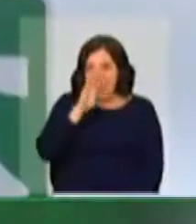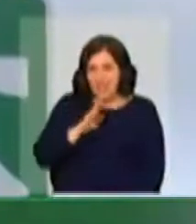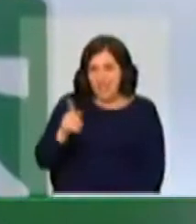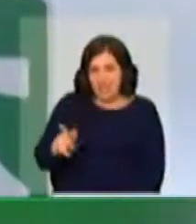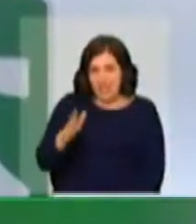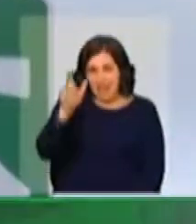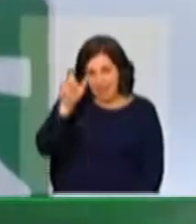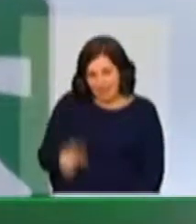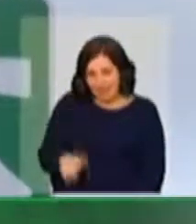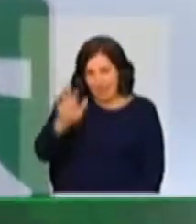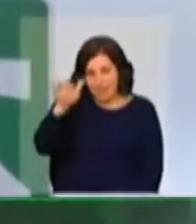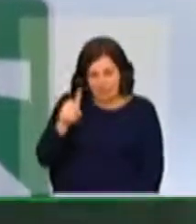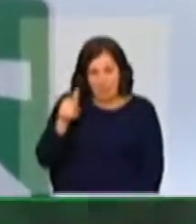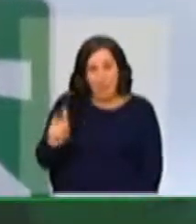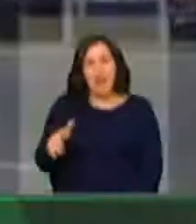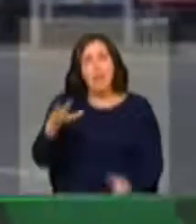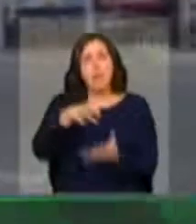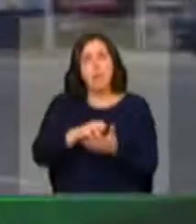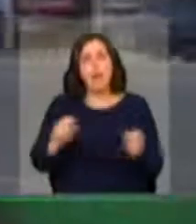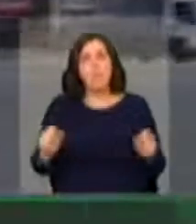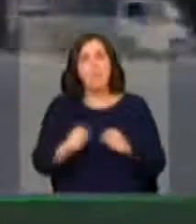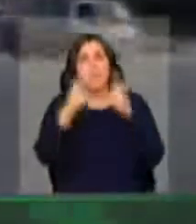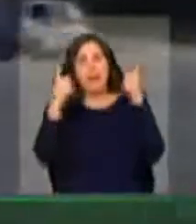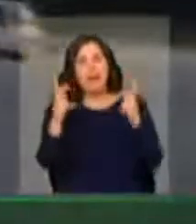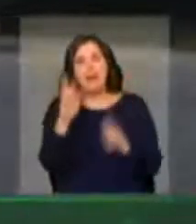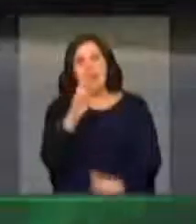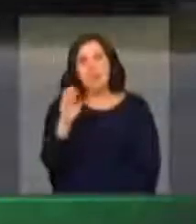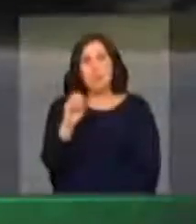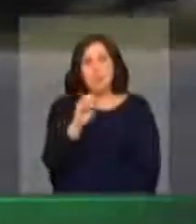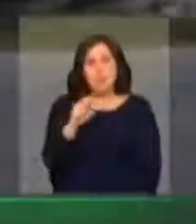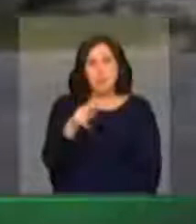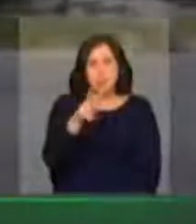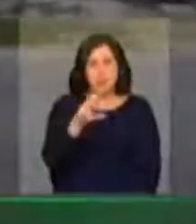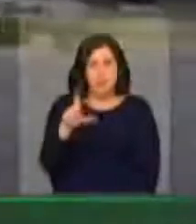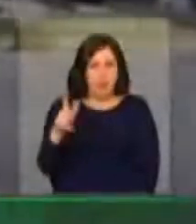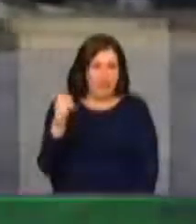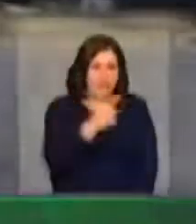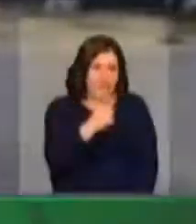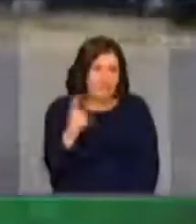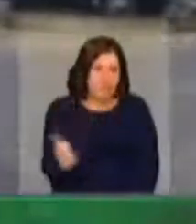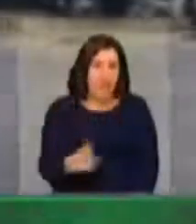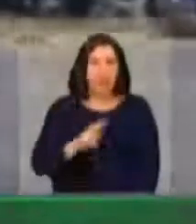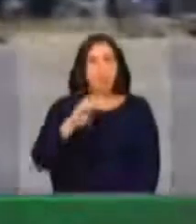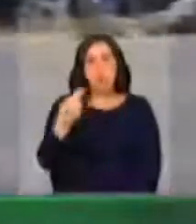Roosevelt. Con varios disparos fue trasladada en estado grave al Hospital de Clínicas, donde murió 15 días después.